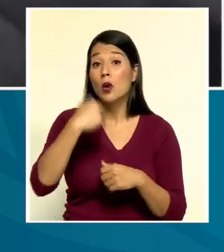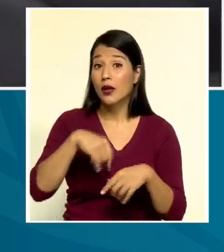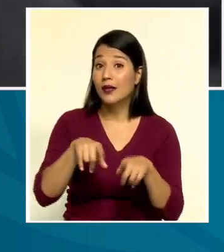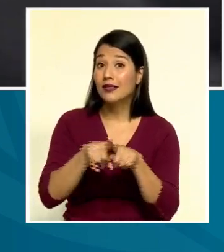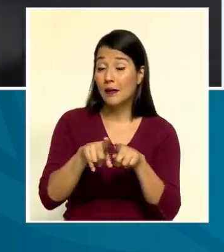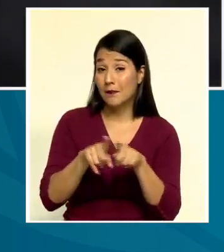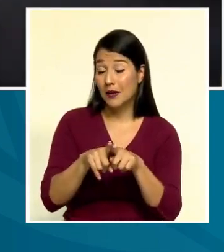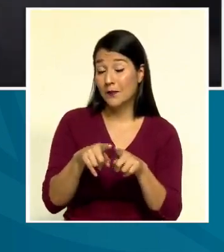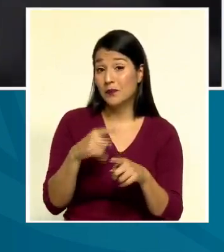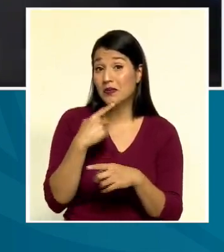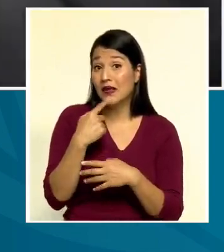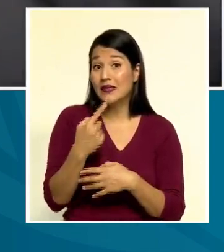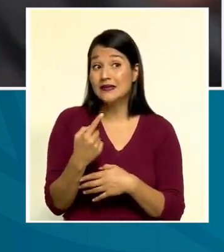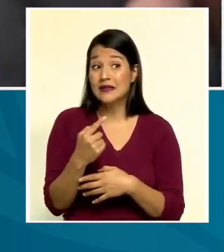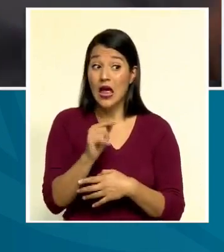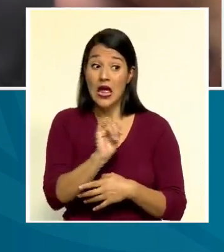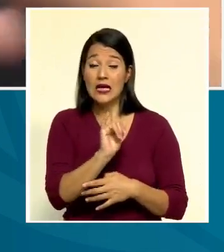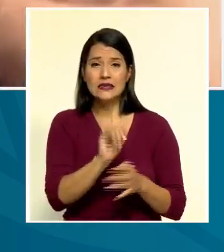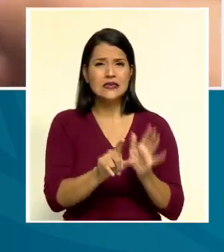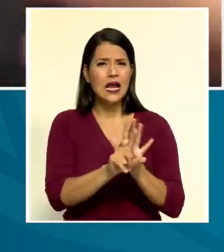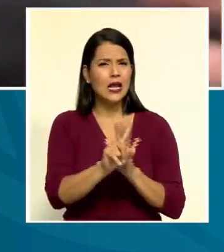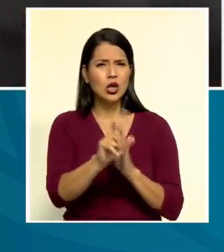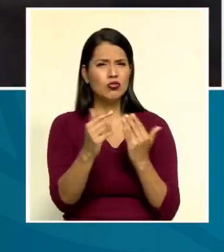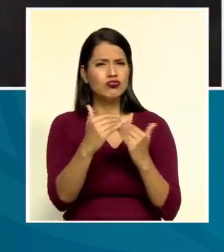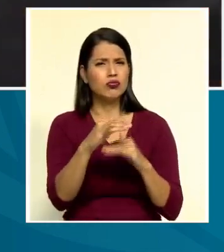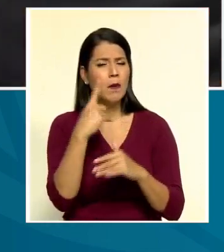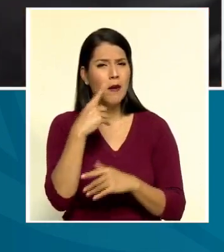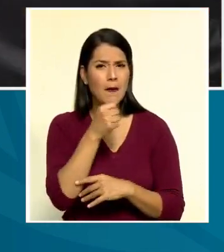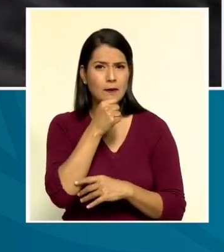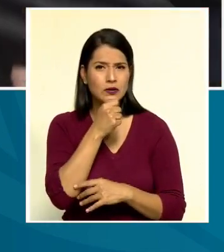no necesariamente la ley es una mordaza para la prensa.